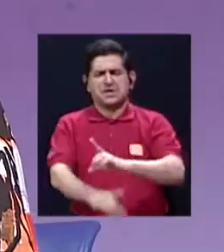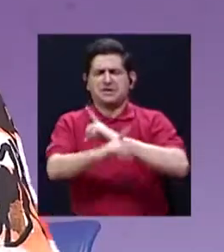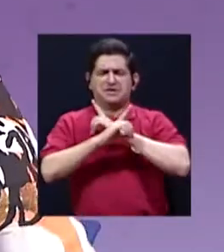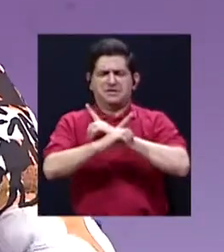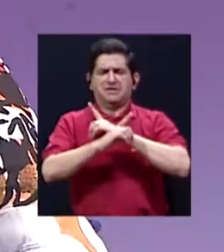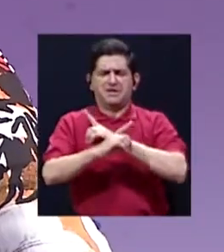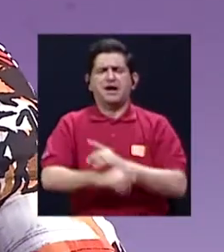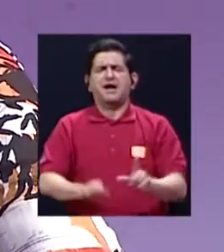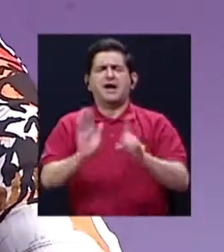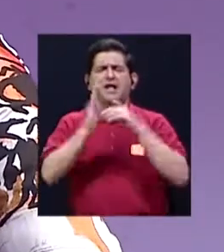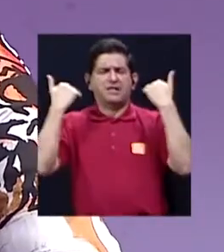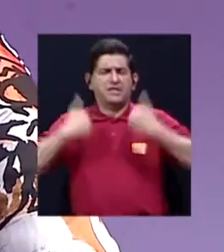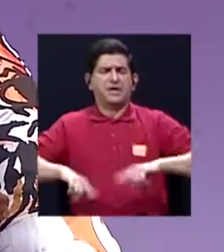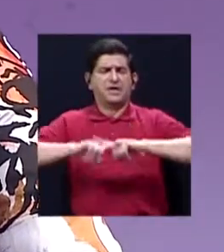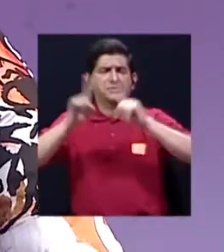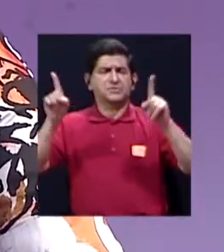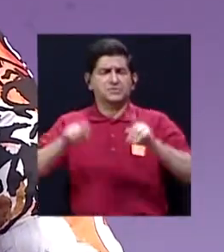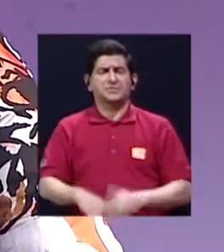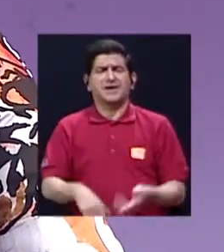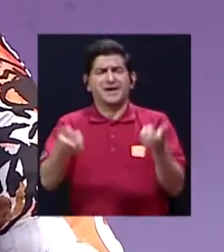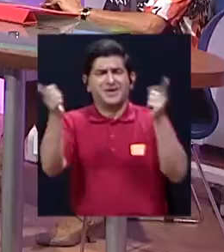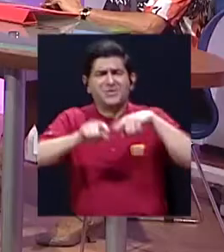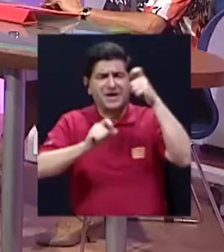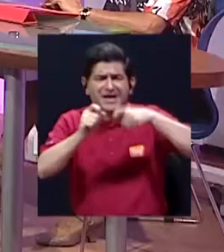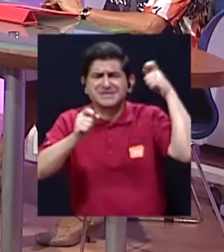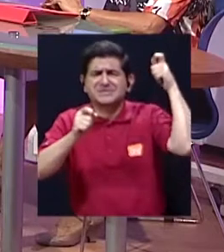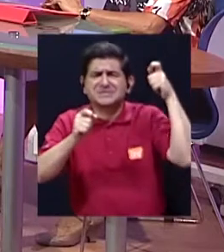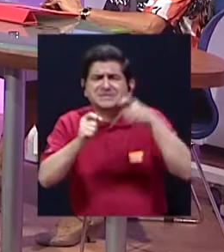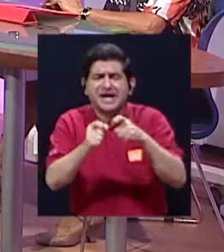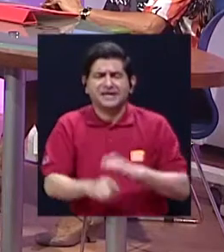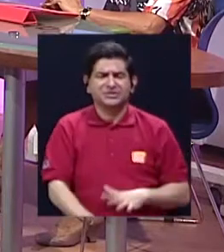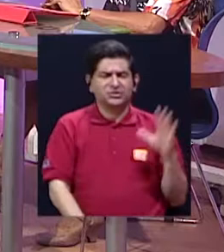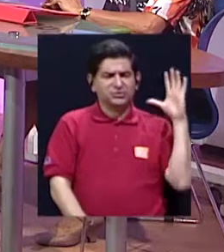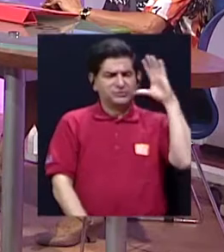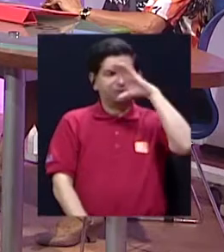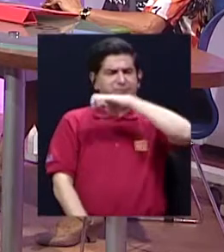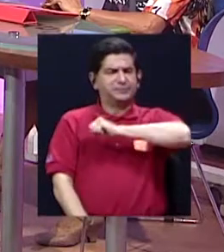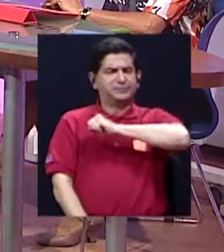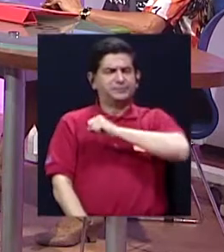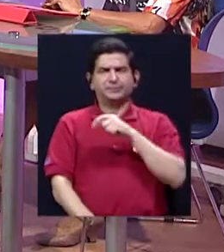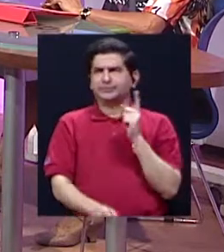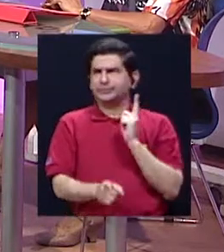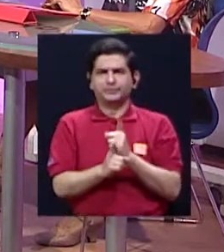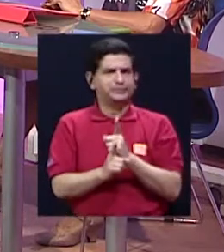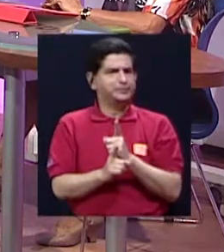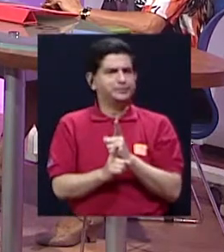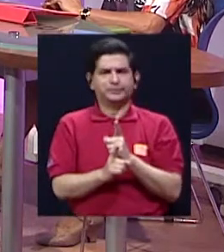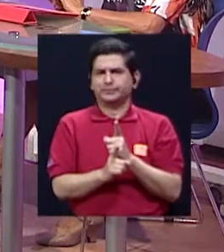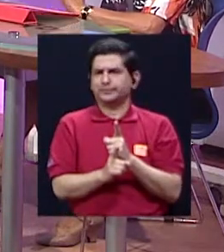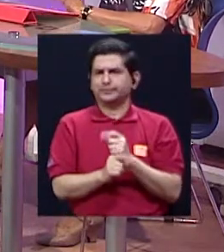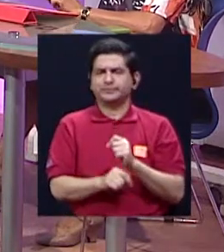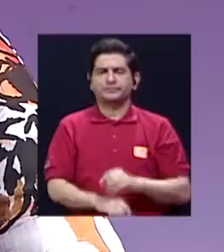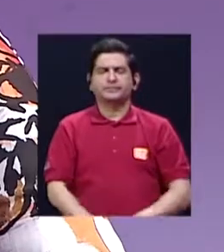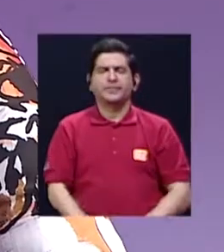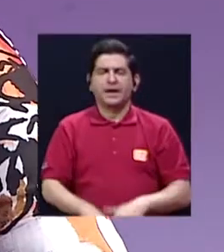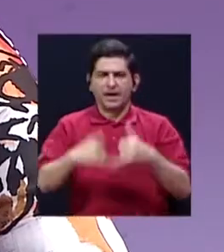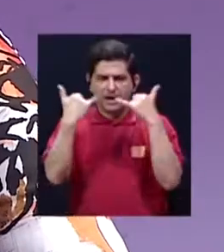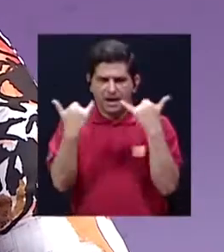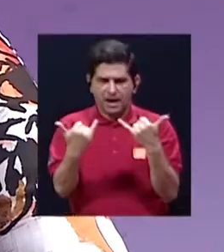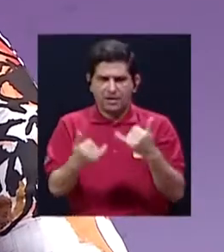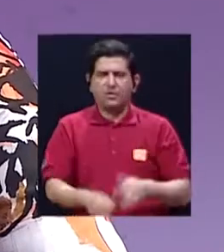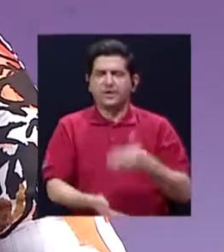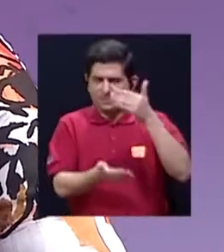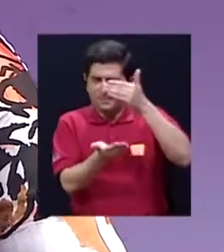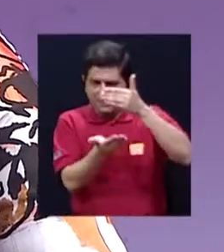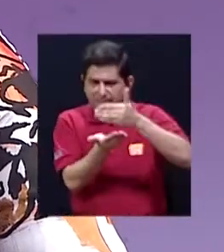los derechos humanos, pero cuando llegamos a casos concretos, nos damos cuenta de que no es así. Vamos a hacer un breve